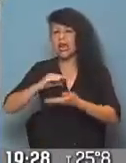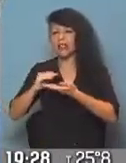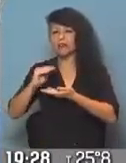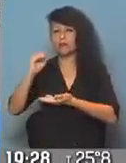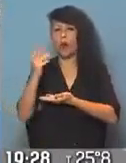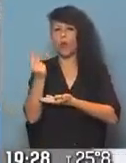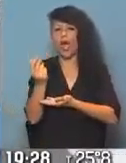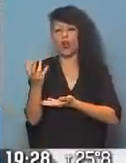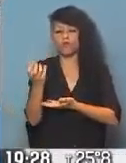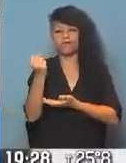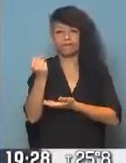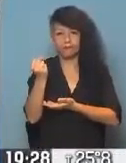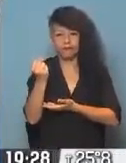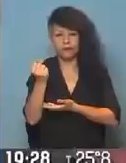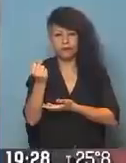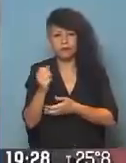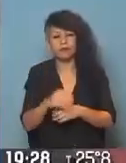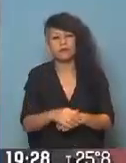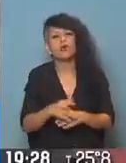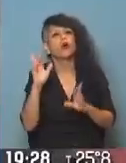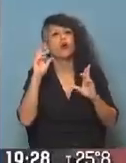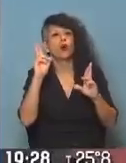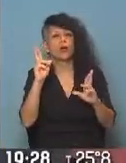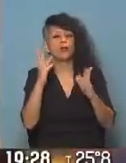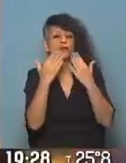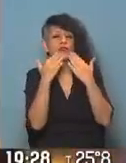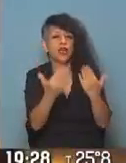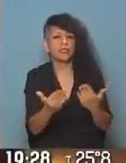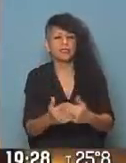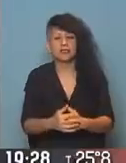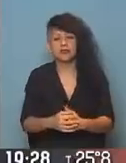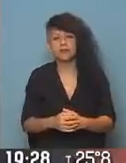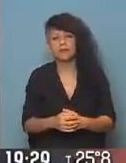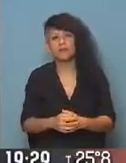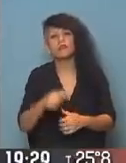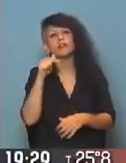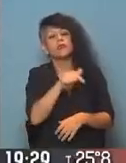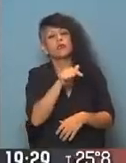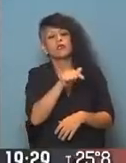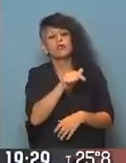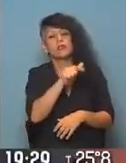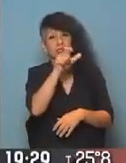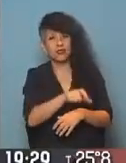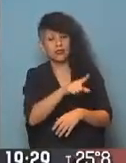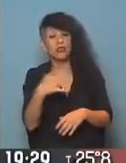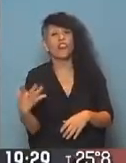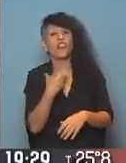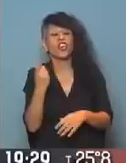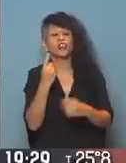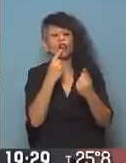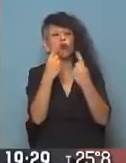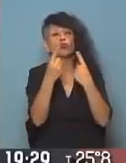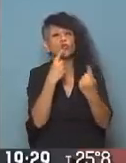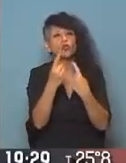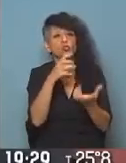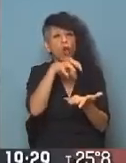con margen para bajar la tasa de interés o getafe dedicó muchísimas gracias con plaza federico furiase que es el director de la constructora eco go